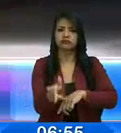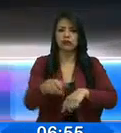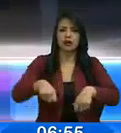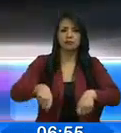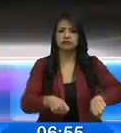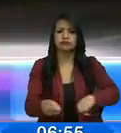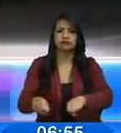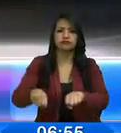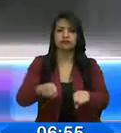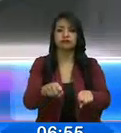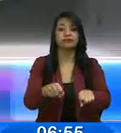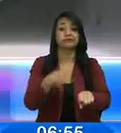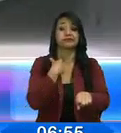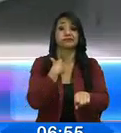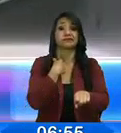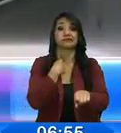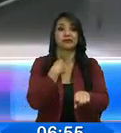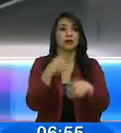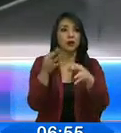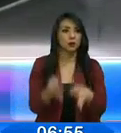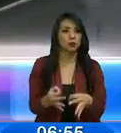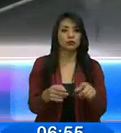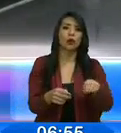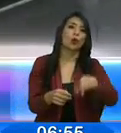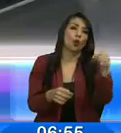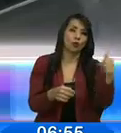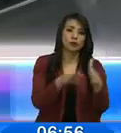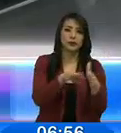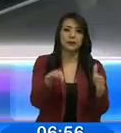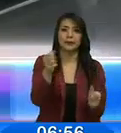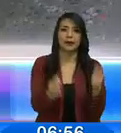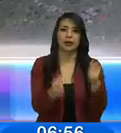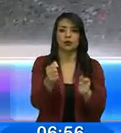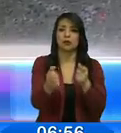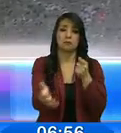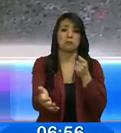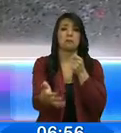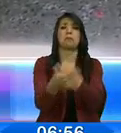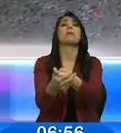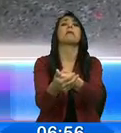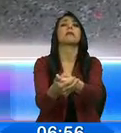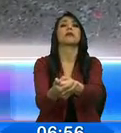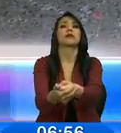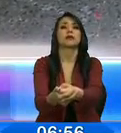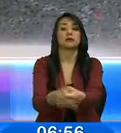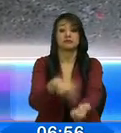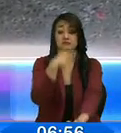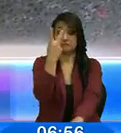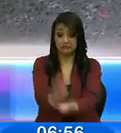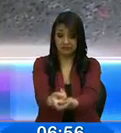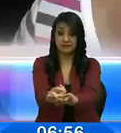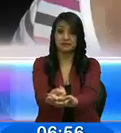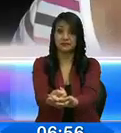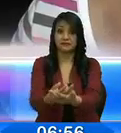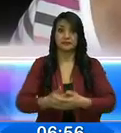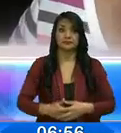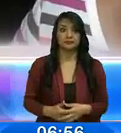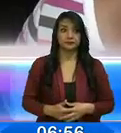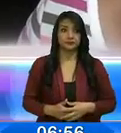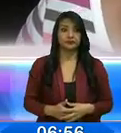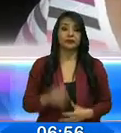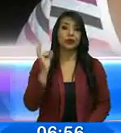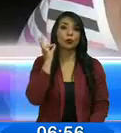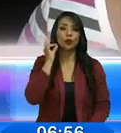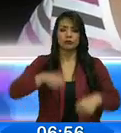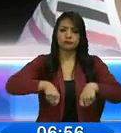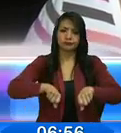mala maniobra, lo que ocasionó que el vehículo que venía detrás la impactara dejándola sobre el piso. Ella estaba viniendo de por